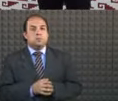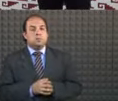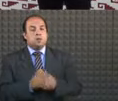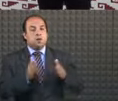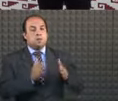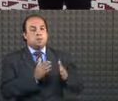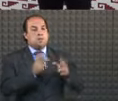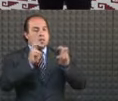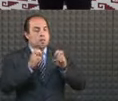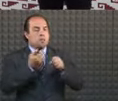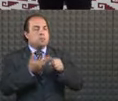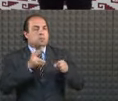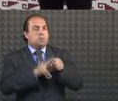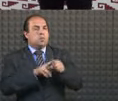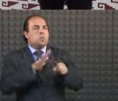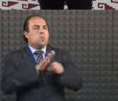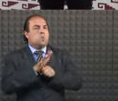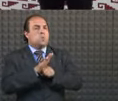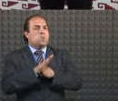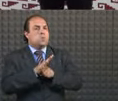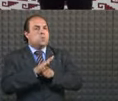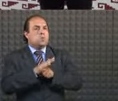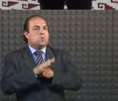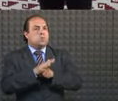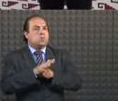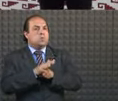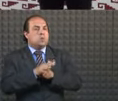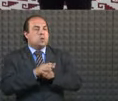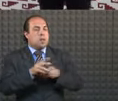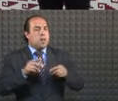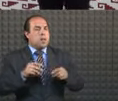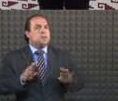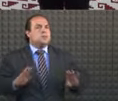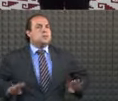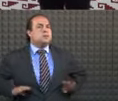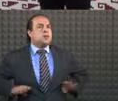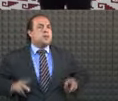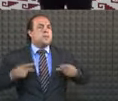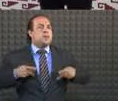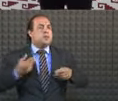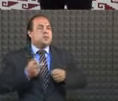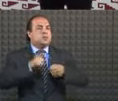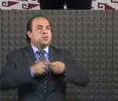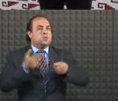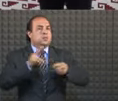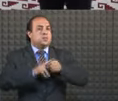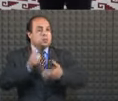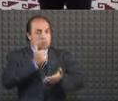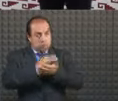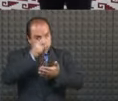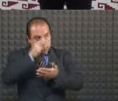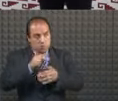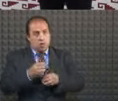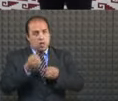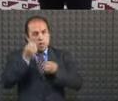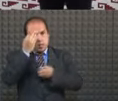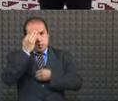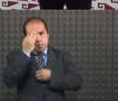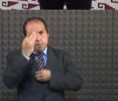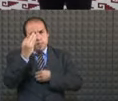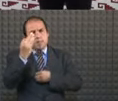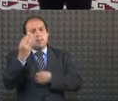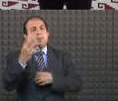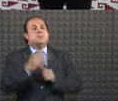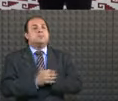tema de hospitalizaciones, ¿cuál es el perfil de las personas que están siendo hospitalizadas en la Ciudad de México y cuánto tiempo están